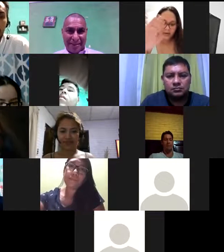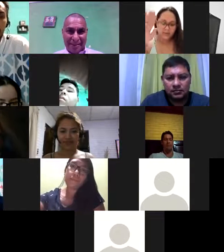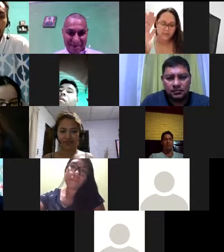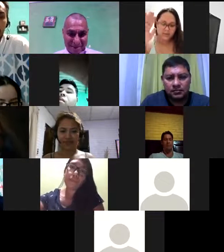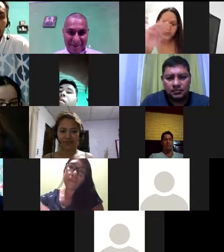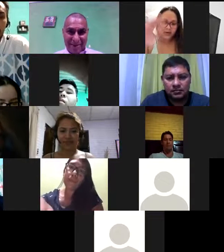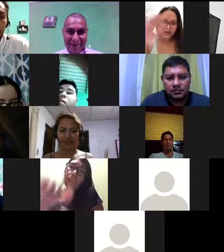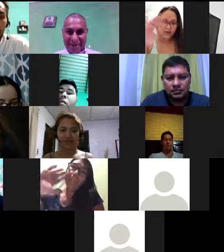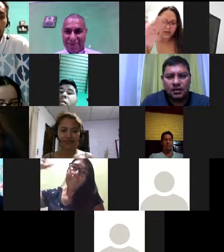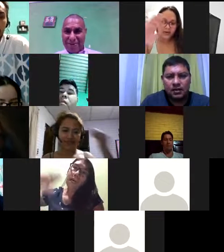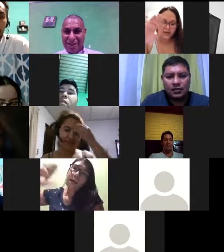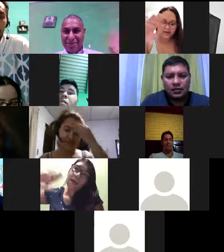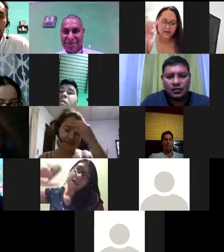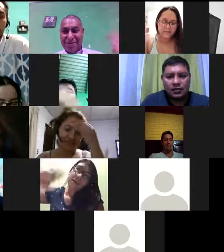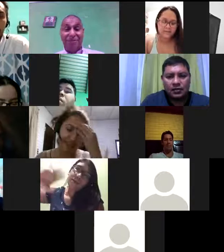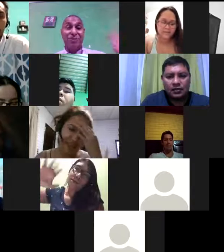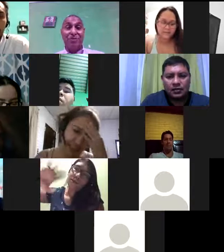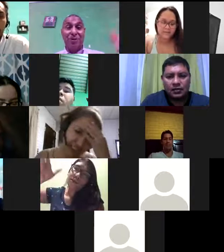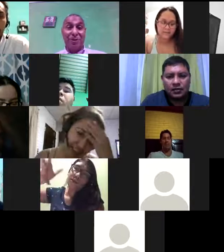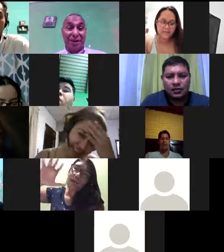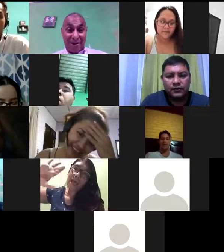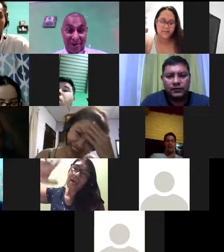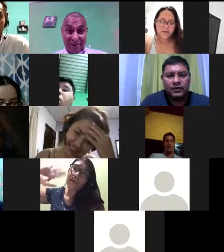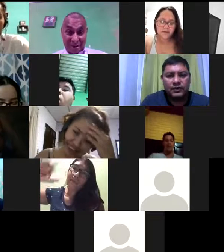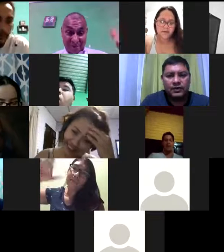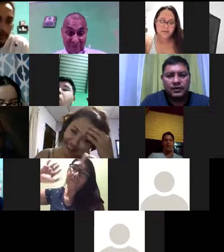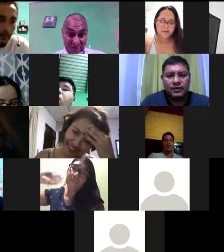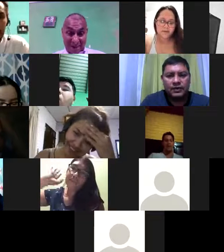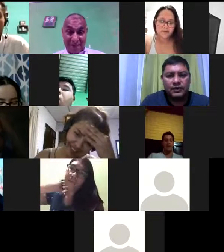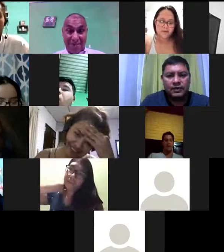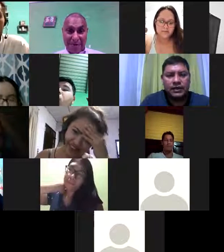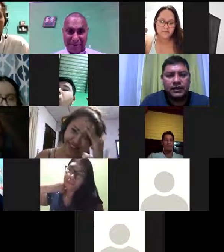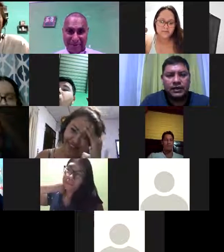Good night. Okay, have a good night. See you tomorrow at 8 o'clock. Okay, bye-bye.